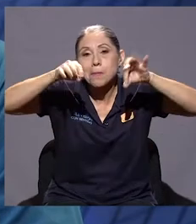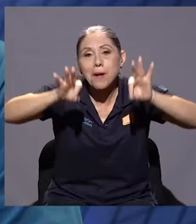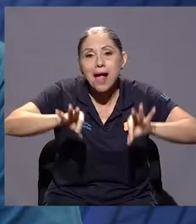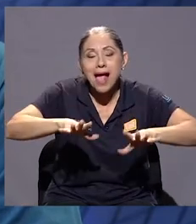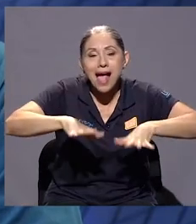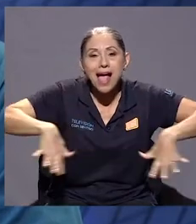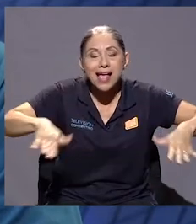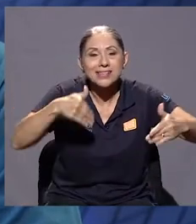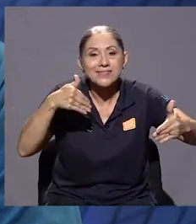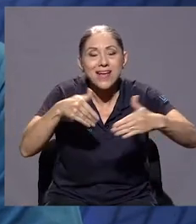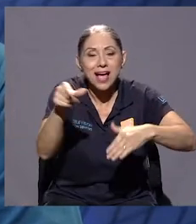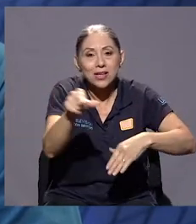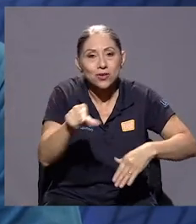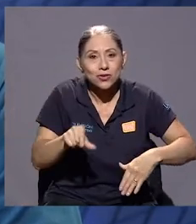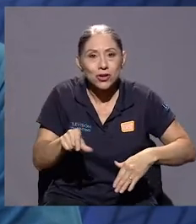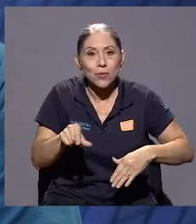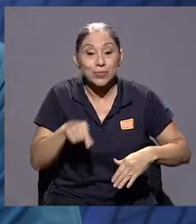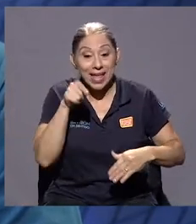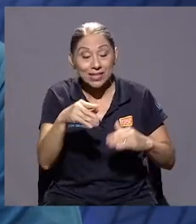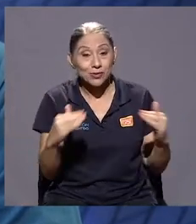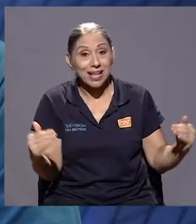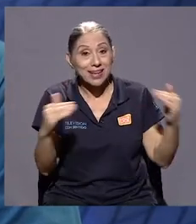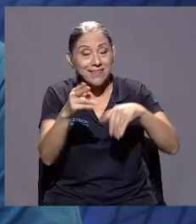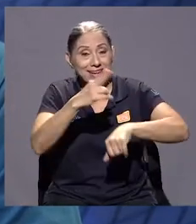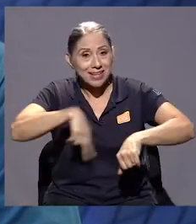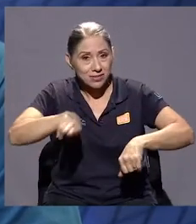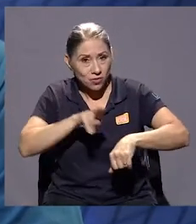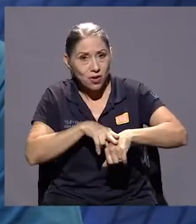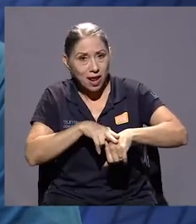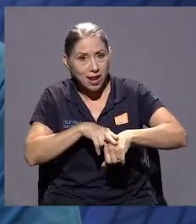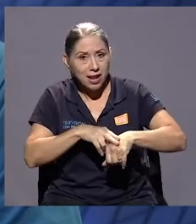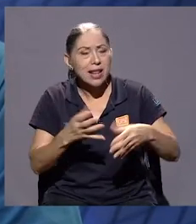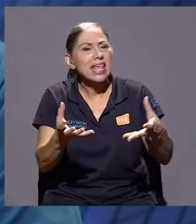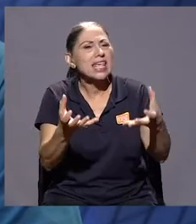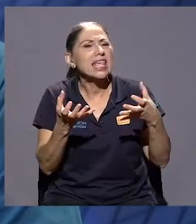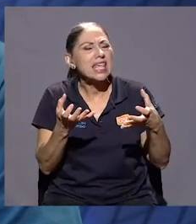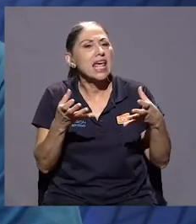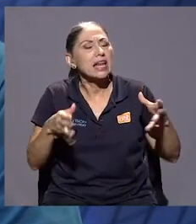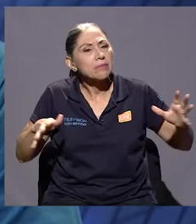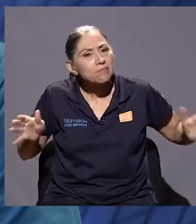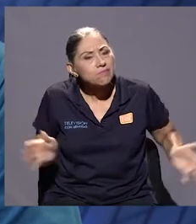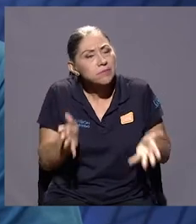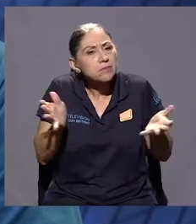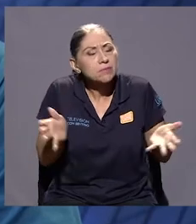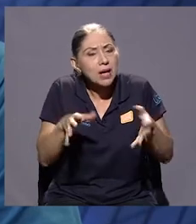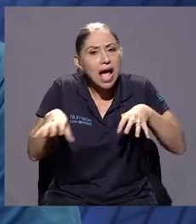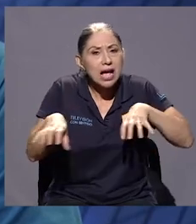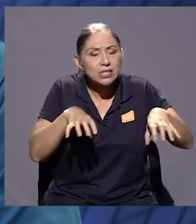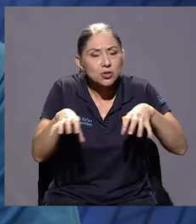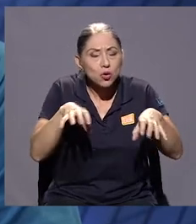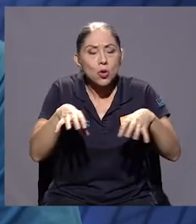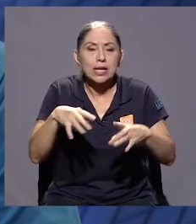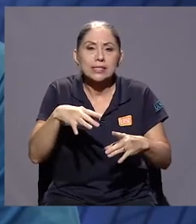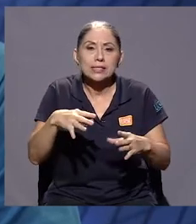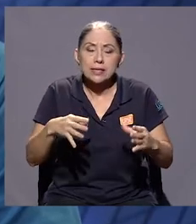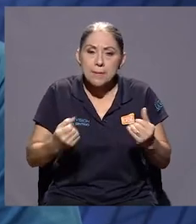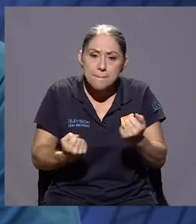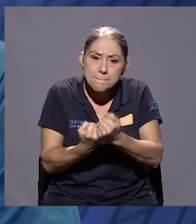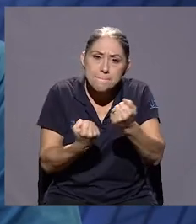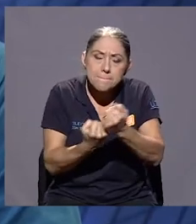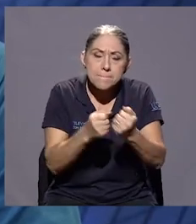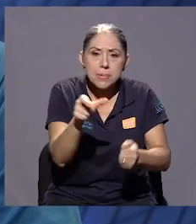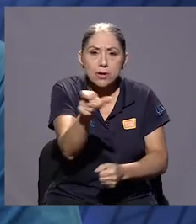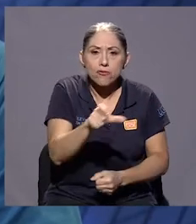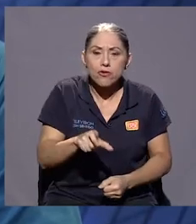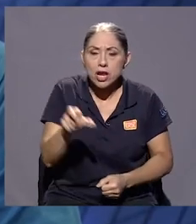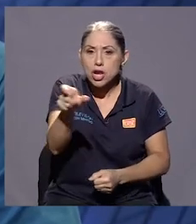es a nivel nacional y en otra manera lo que busca es incentivar acciones en pro buenas acciones en pro de los